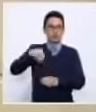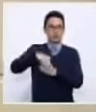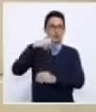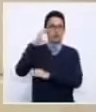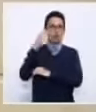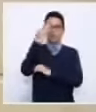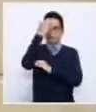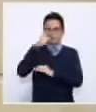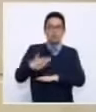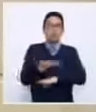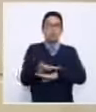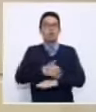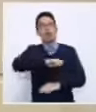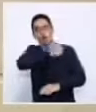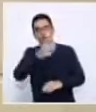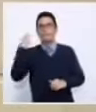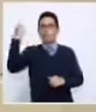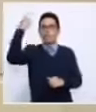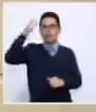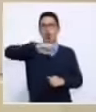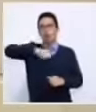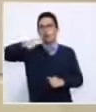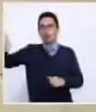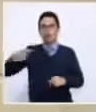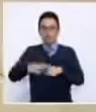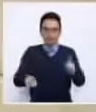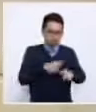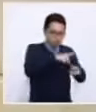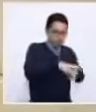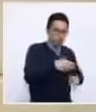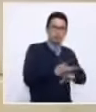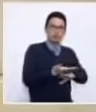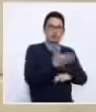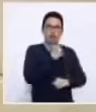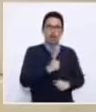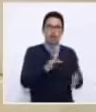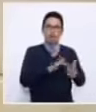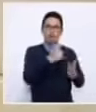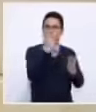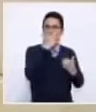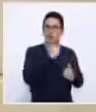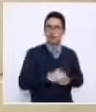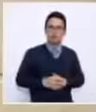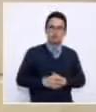país, porque aquí se proponen otras políticas, pero la agropecuaria no se propone.